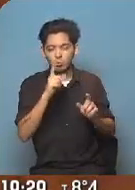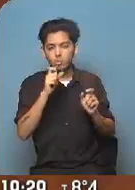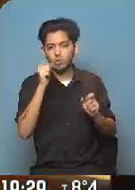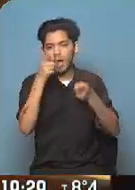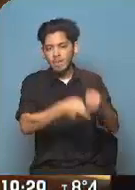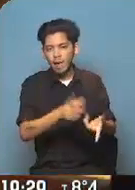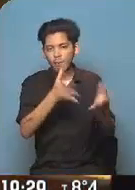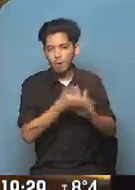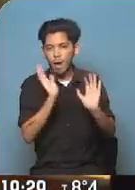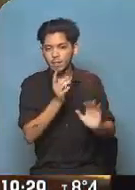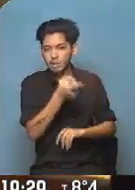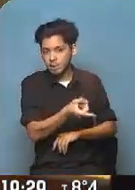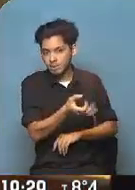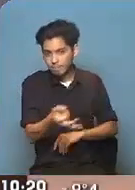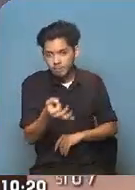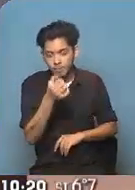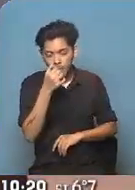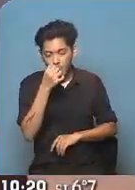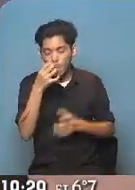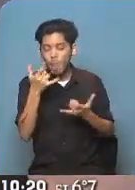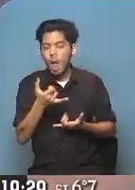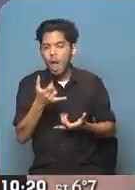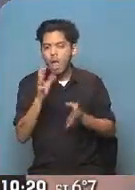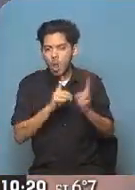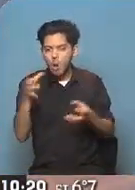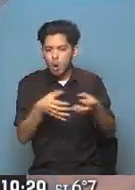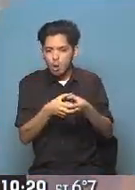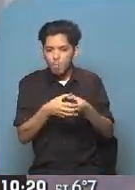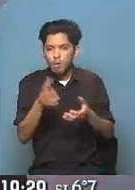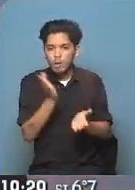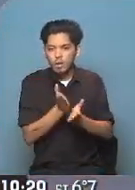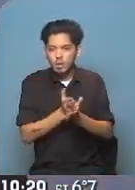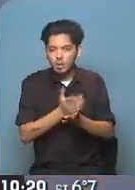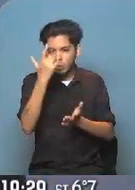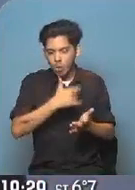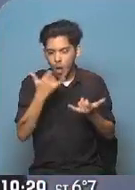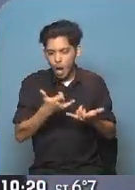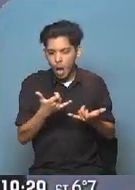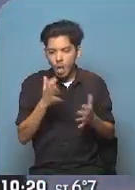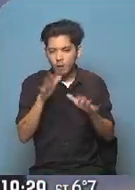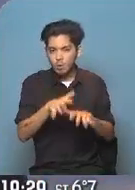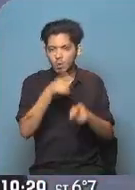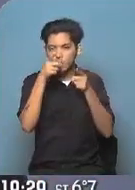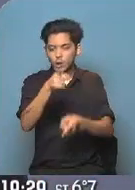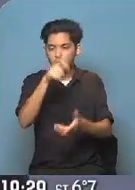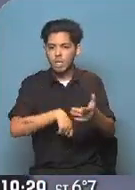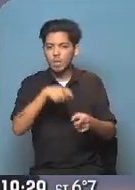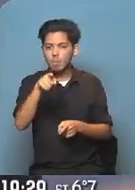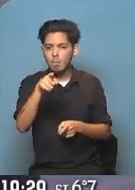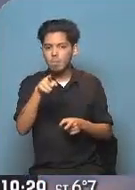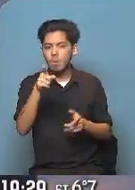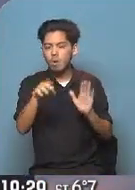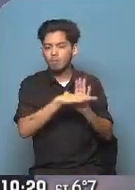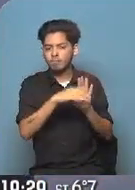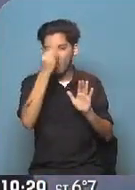puesto diputado hay organismos de derechos humanos que incluso están convocando alguna marcha en contra este decreto que hoy salió en el boletín oficial